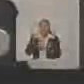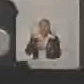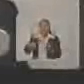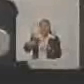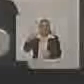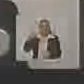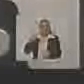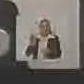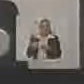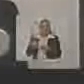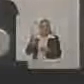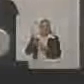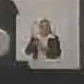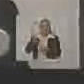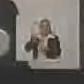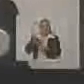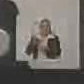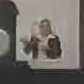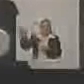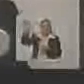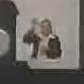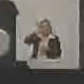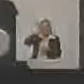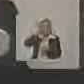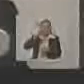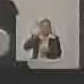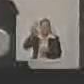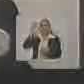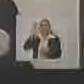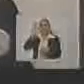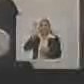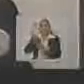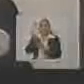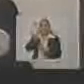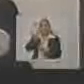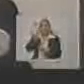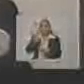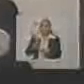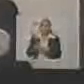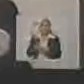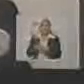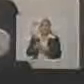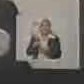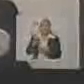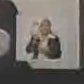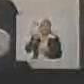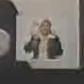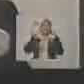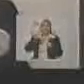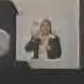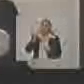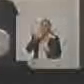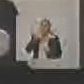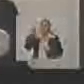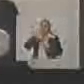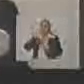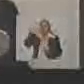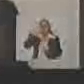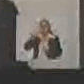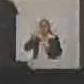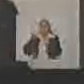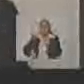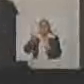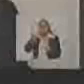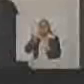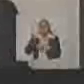los homicidios, las violaciones y los robos con arma de fuego. No es con bicicletas como se combate